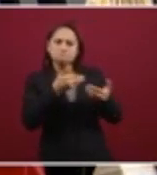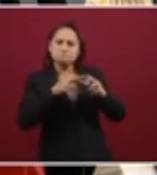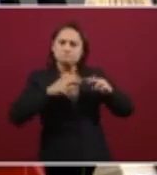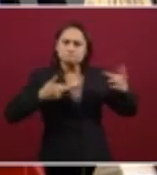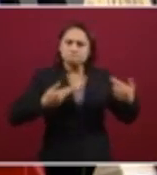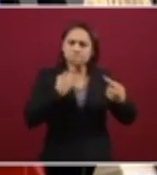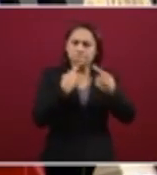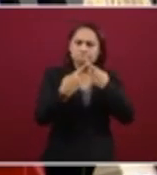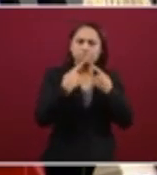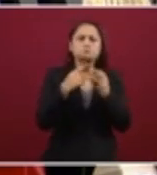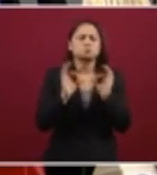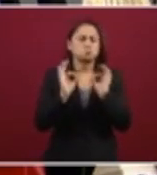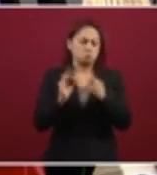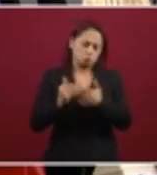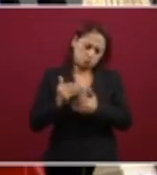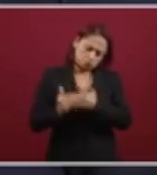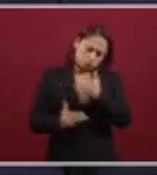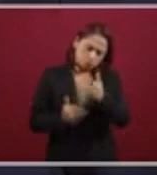Se va